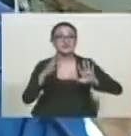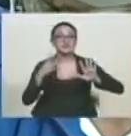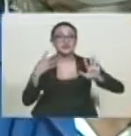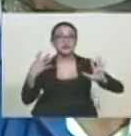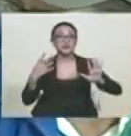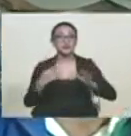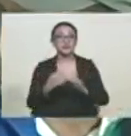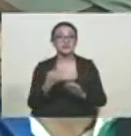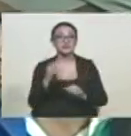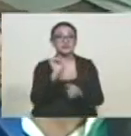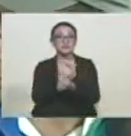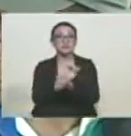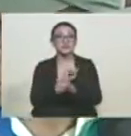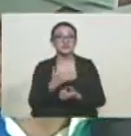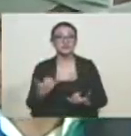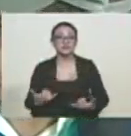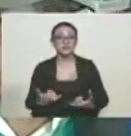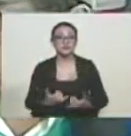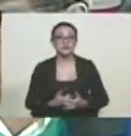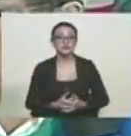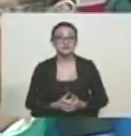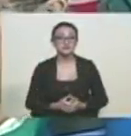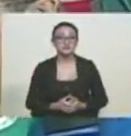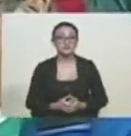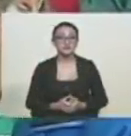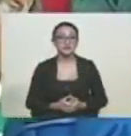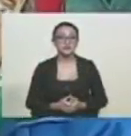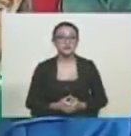¡19 presos ahorita!